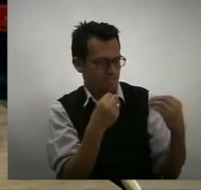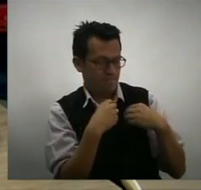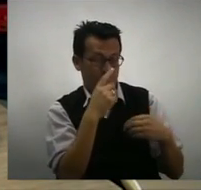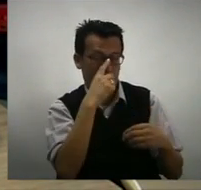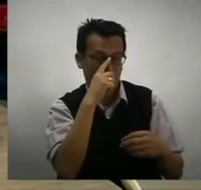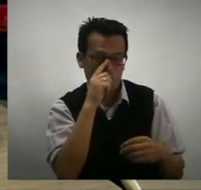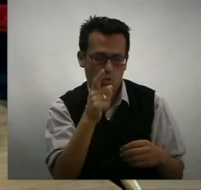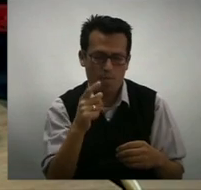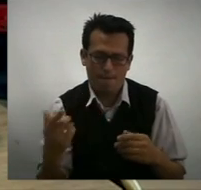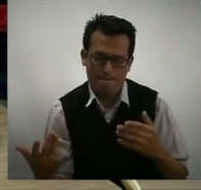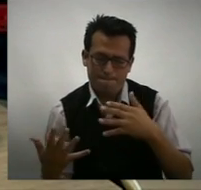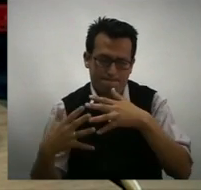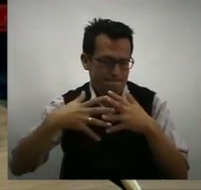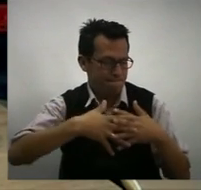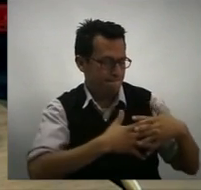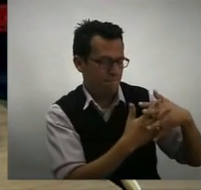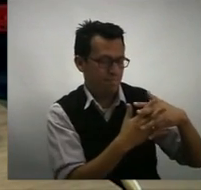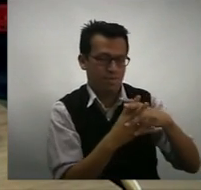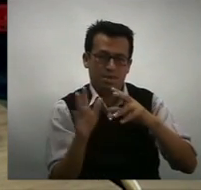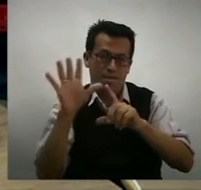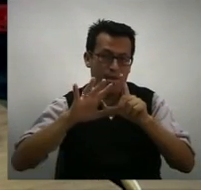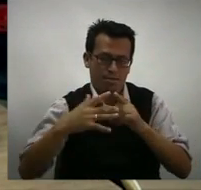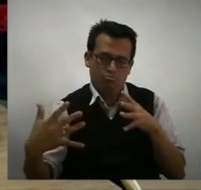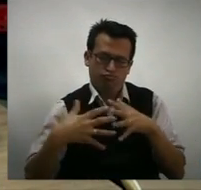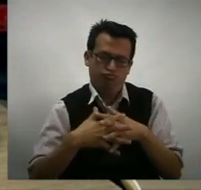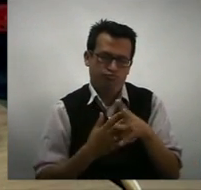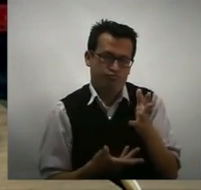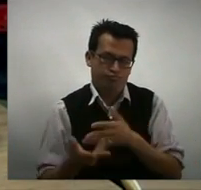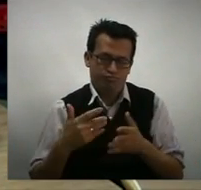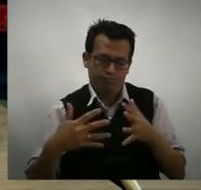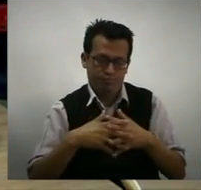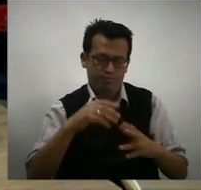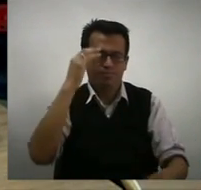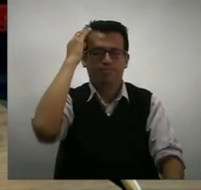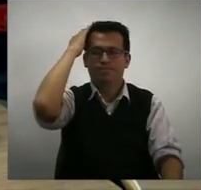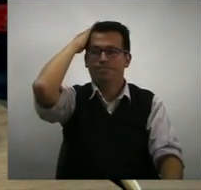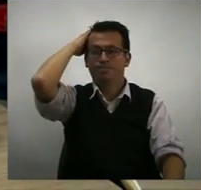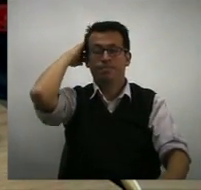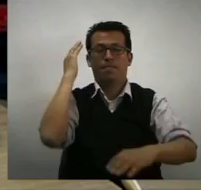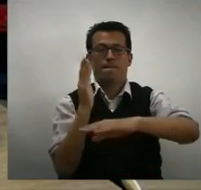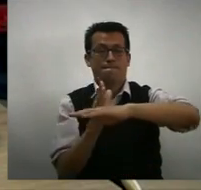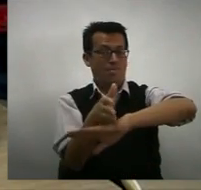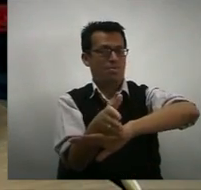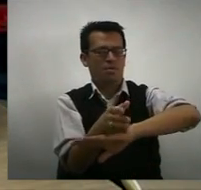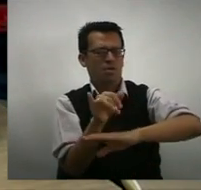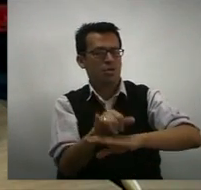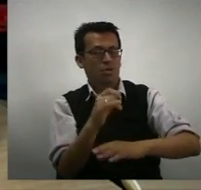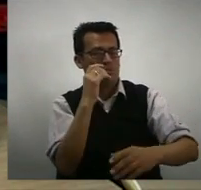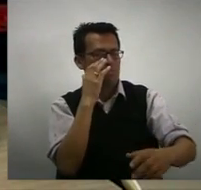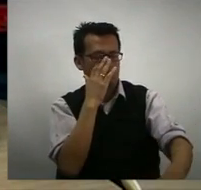gracias a la simbiosis mecánica de la imagen como proyección estereotipada. los media aparecen como extensión del